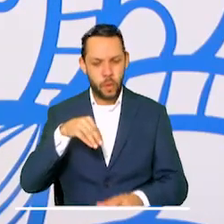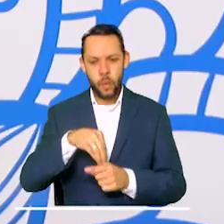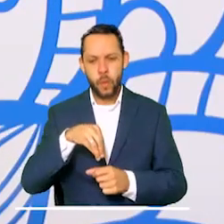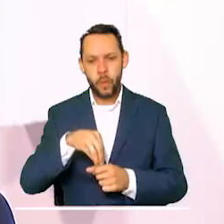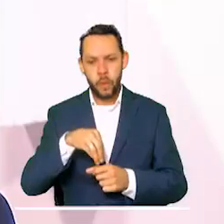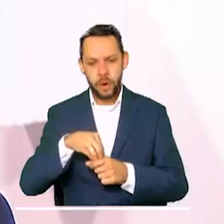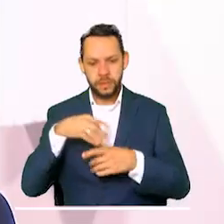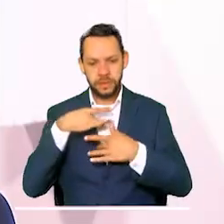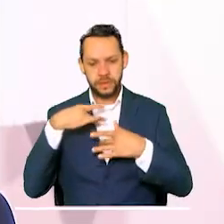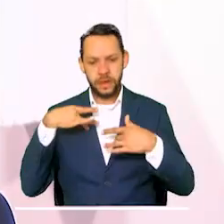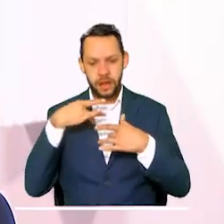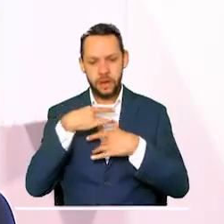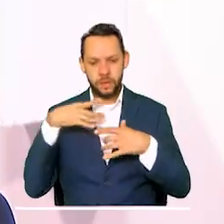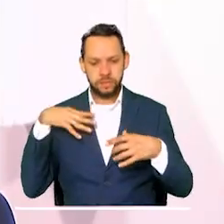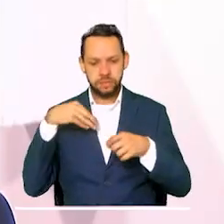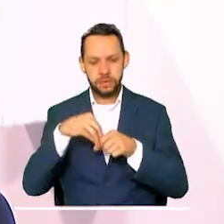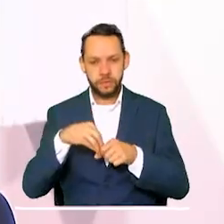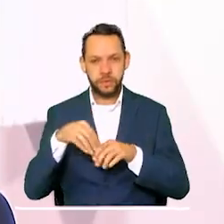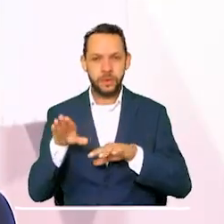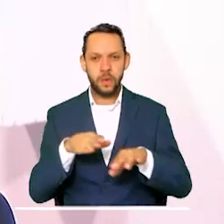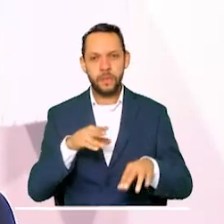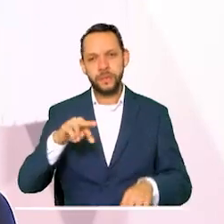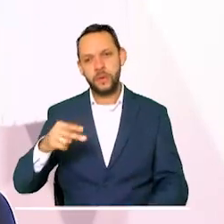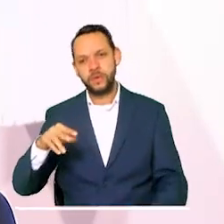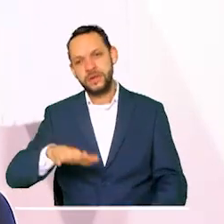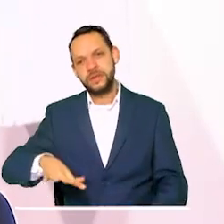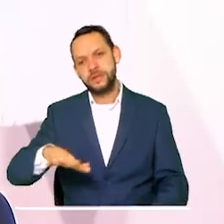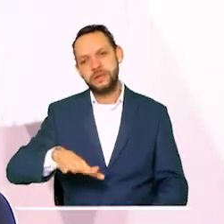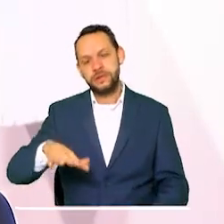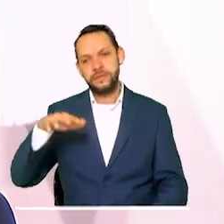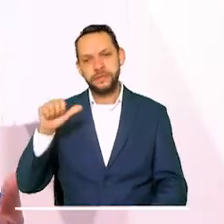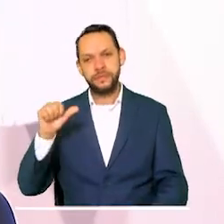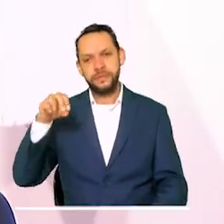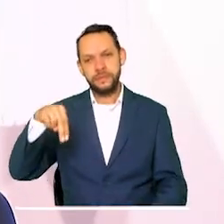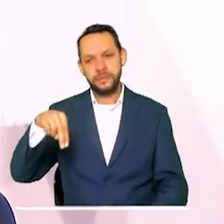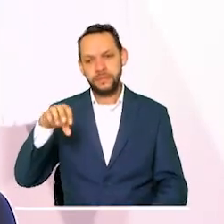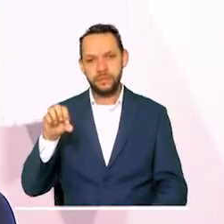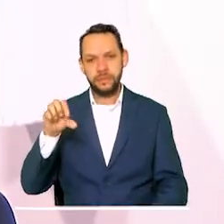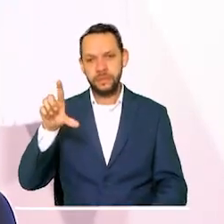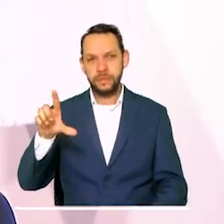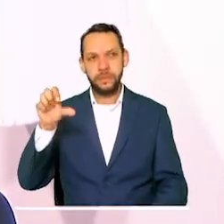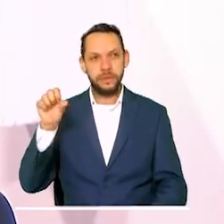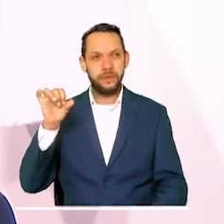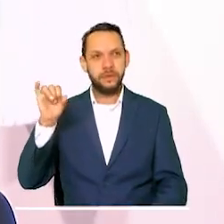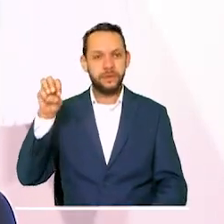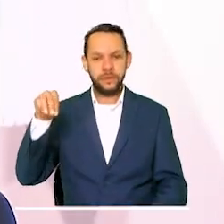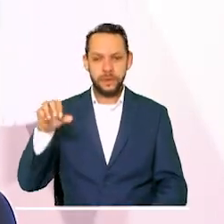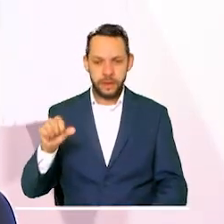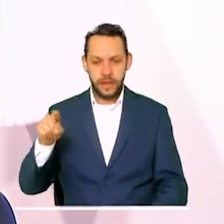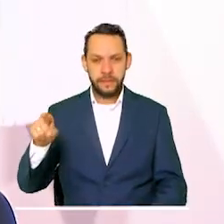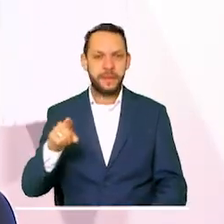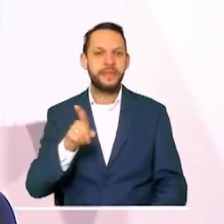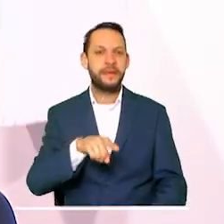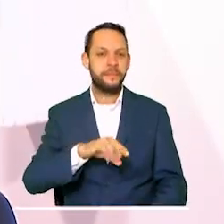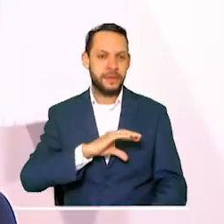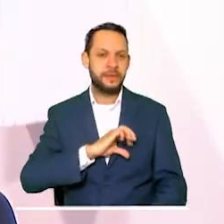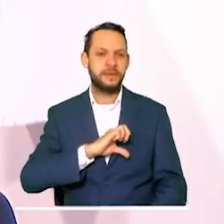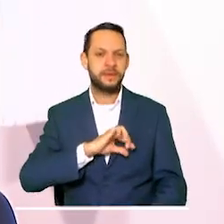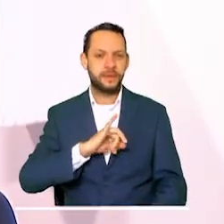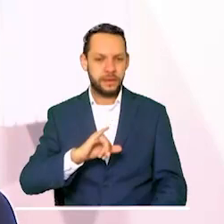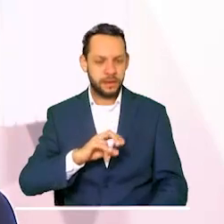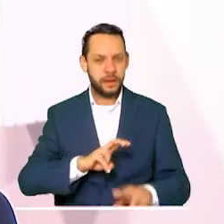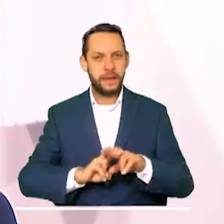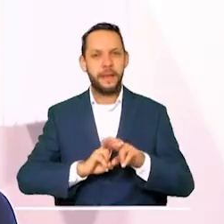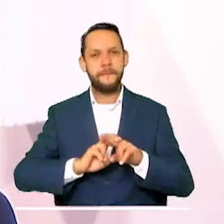de Anolaima, el otro Parque de la Salud del Dr. Rojas. Estamos en Cali, en Manizales,